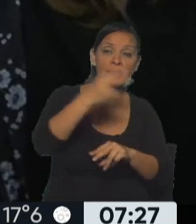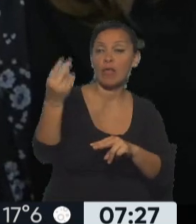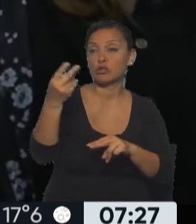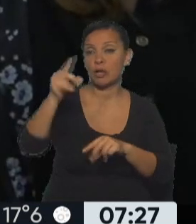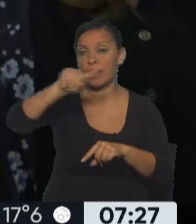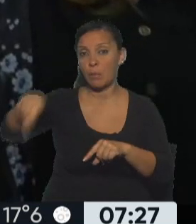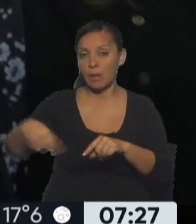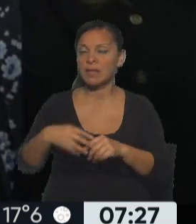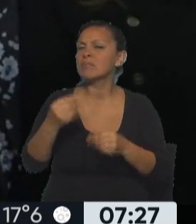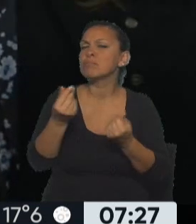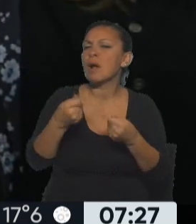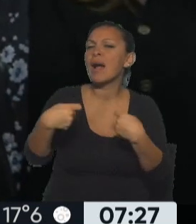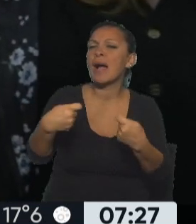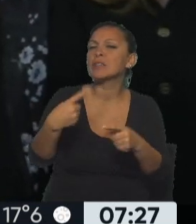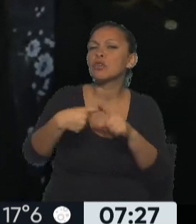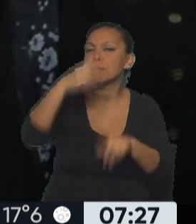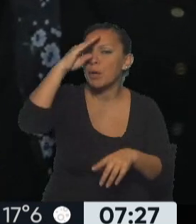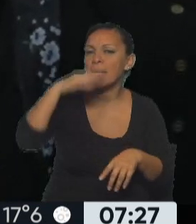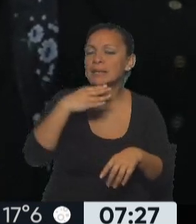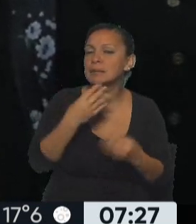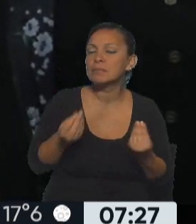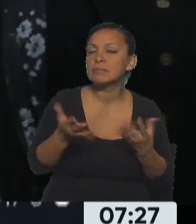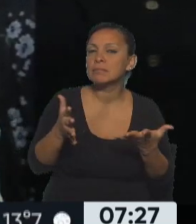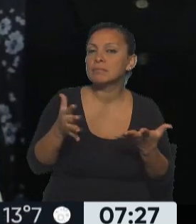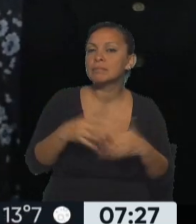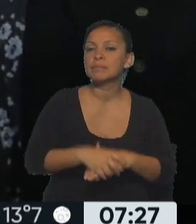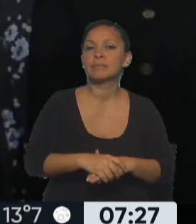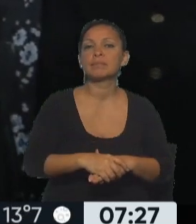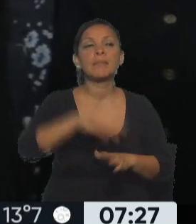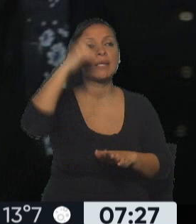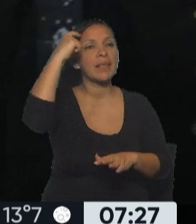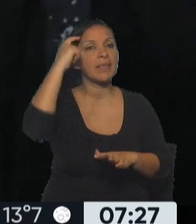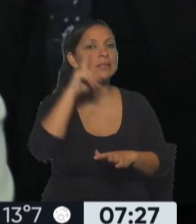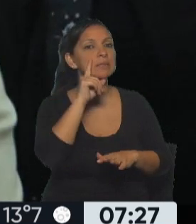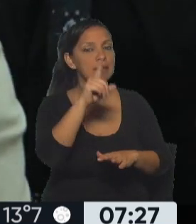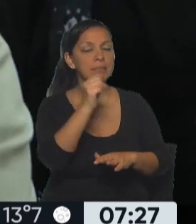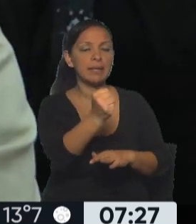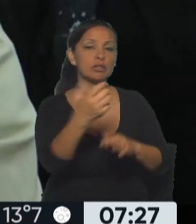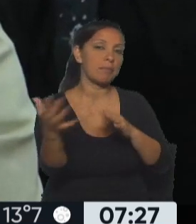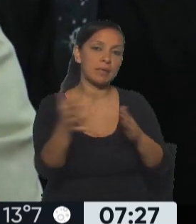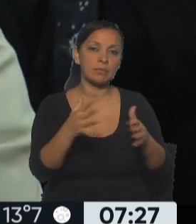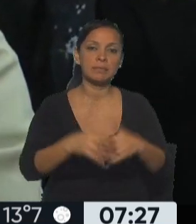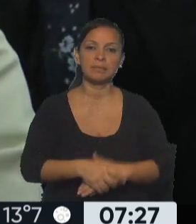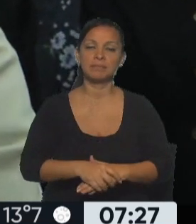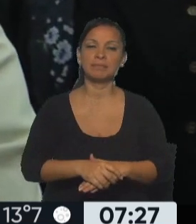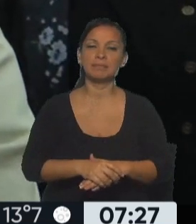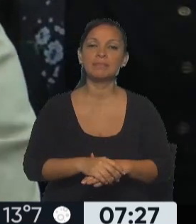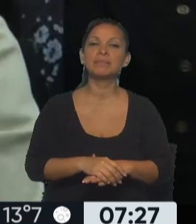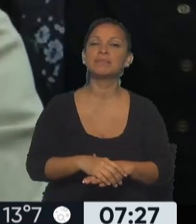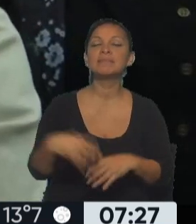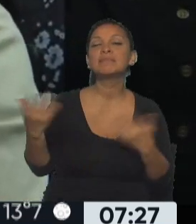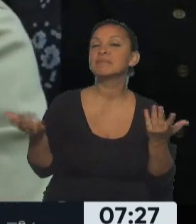gasta aproximadamente por mes tan solo en transporte? Y más o menos entre 10.000 pesos, más o menos de vuelta. ¿Con esta nueva suba o a partir